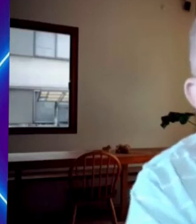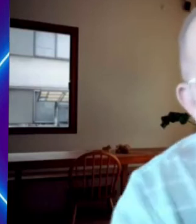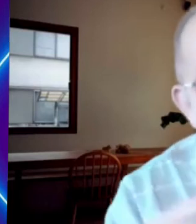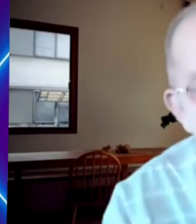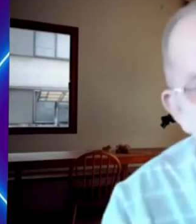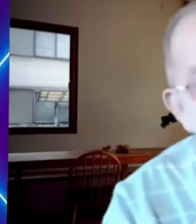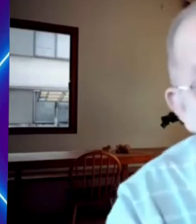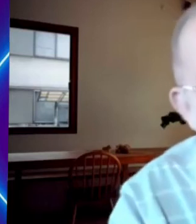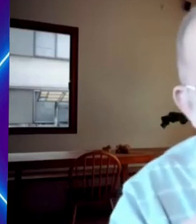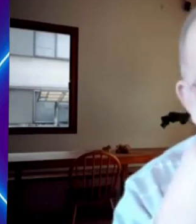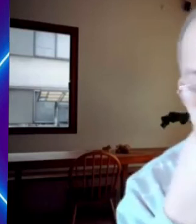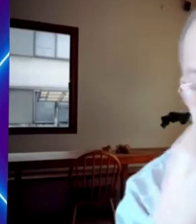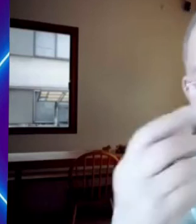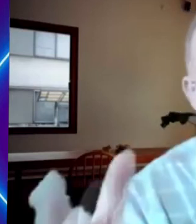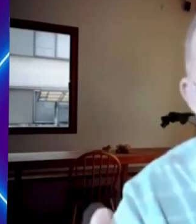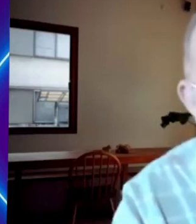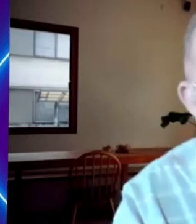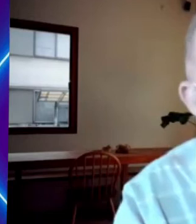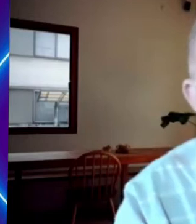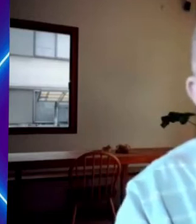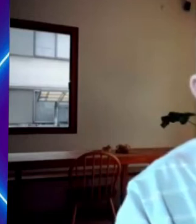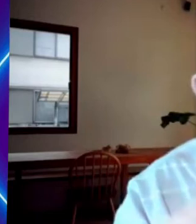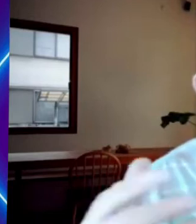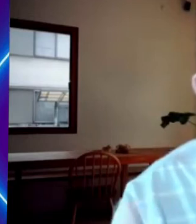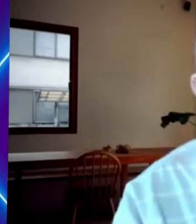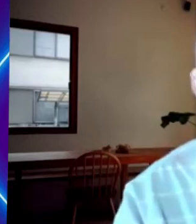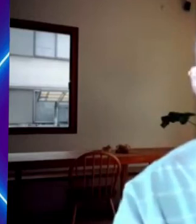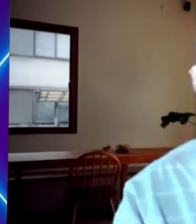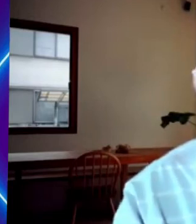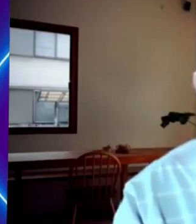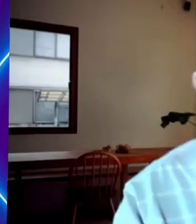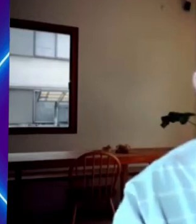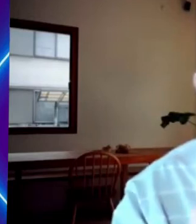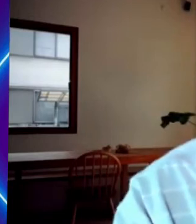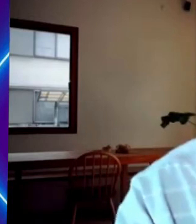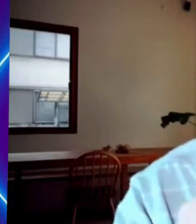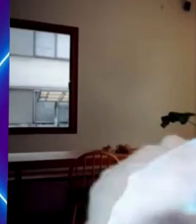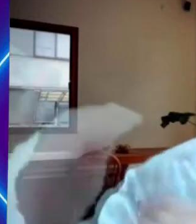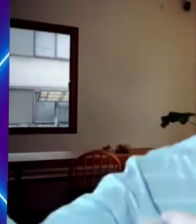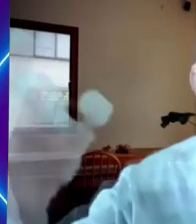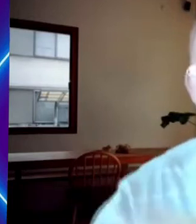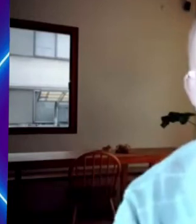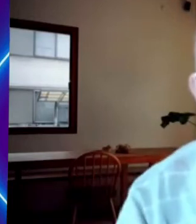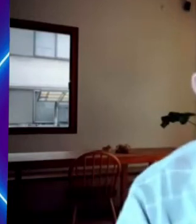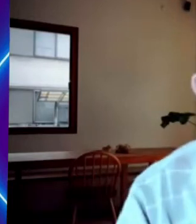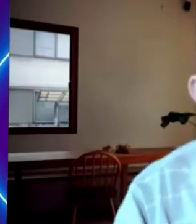a investigar con técnicos para ver cómo estaba, qué resultados había, cómo venía